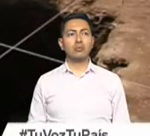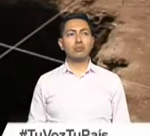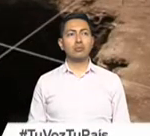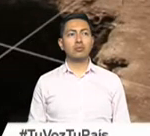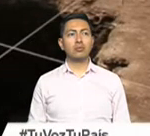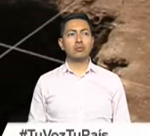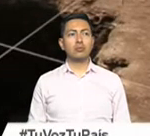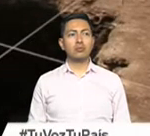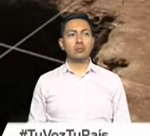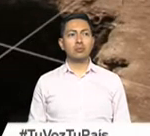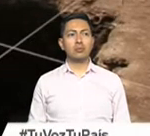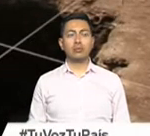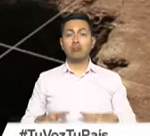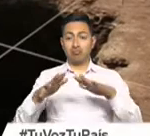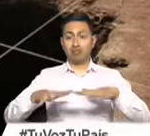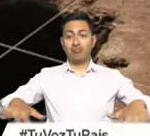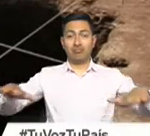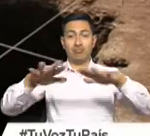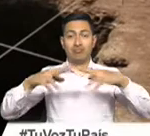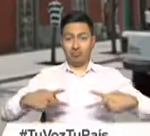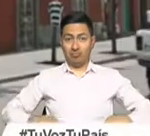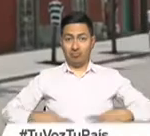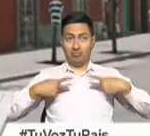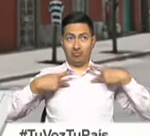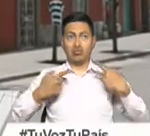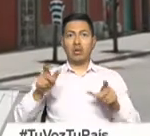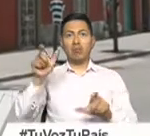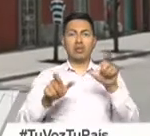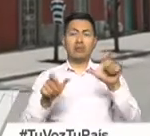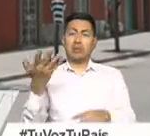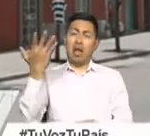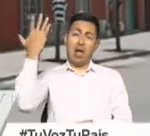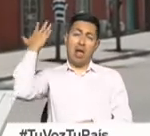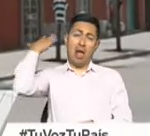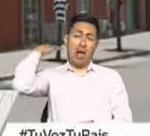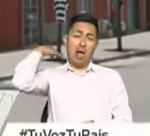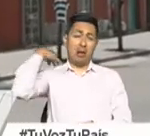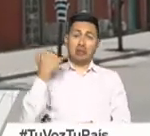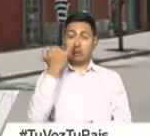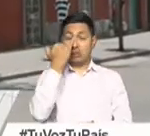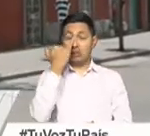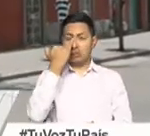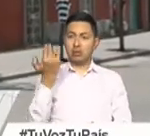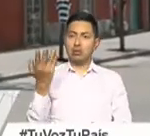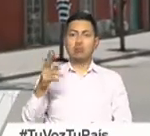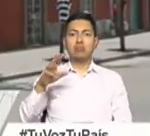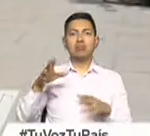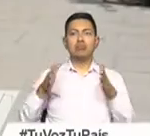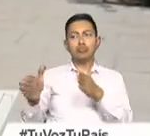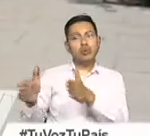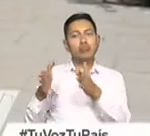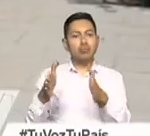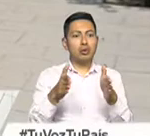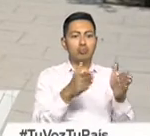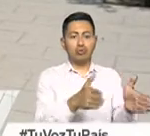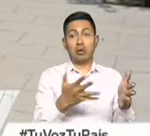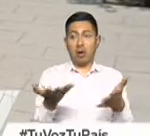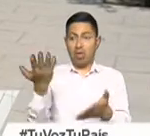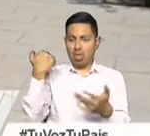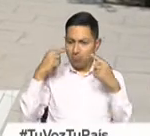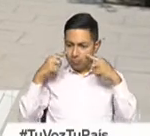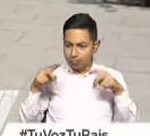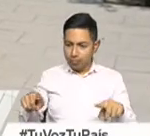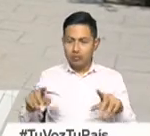Un recinto en el que habitaron y fueron enterrados nobles aztecas fue descubierto en pleno centro de la capital de México. El Instituto Nacional